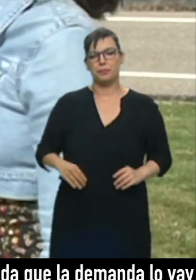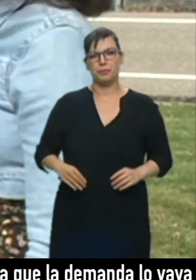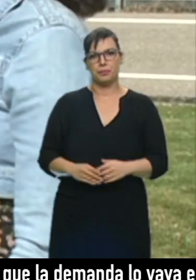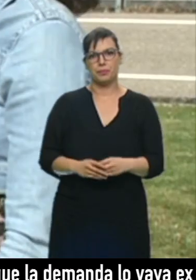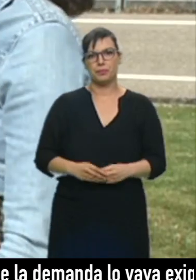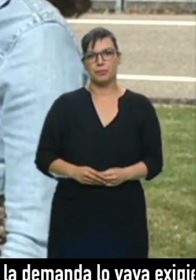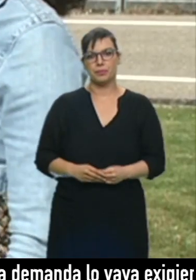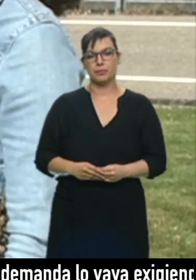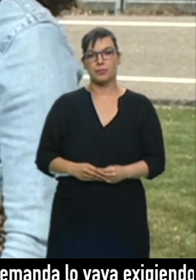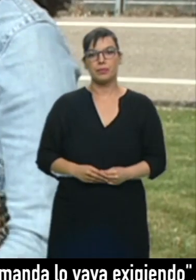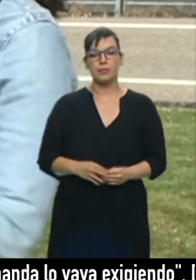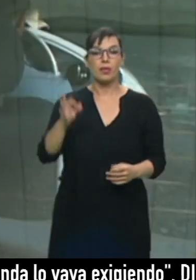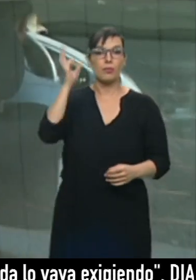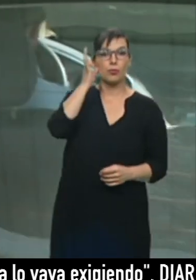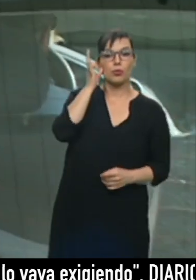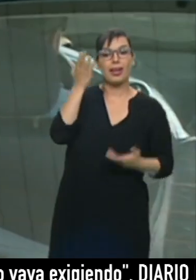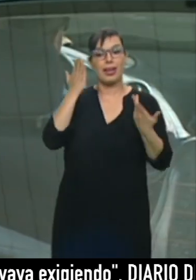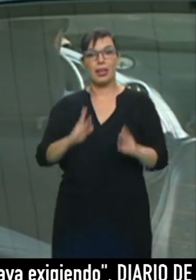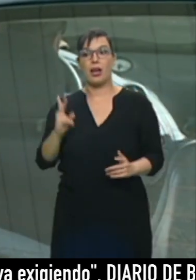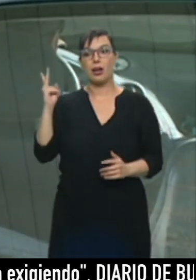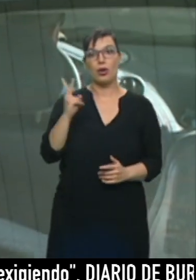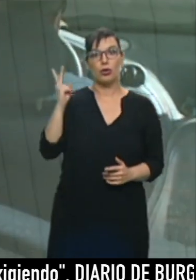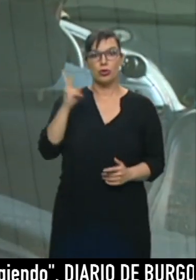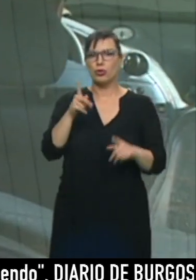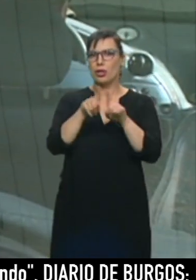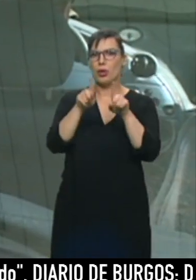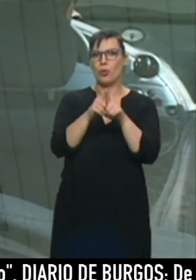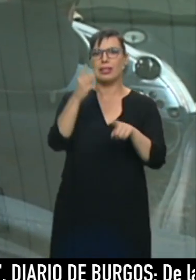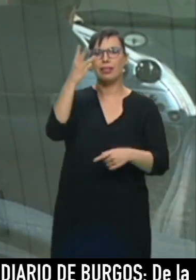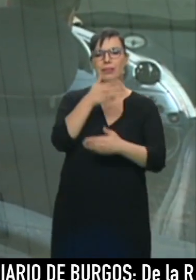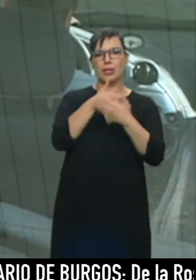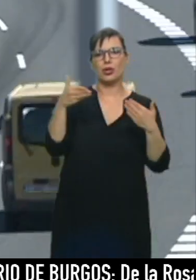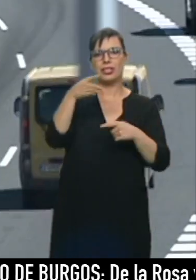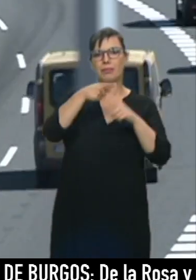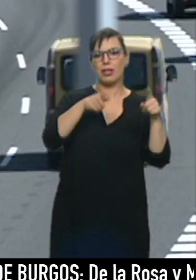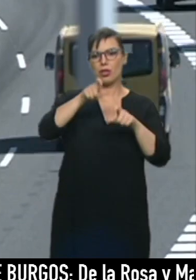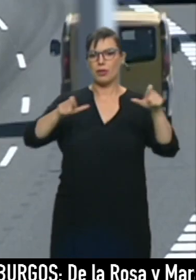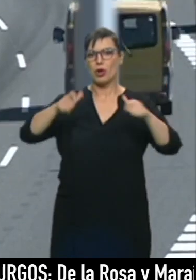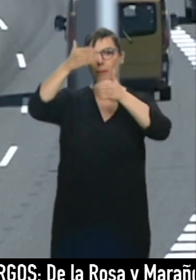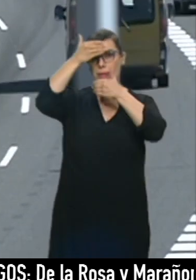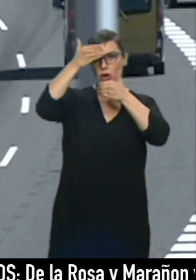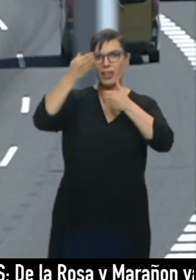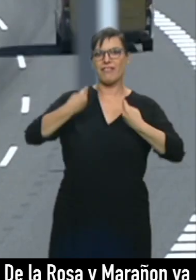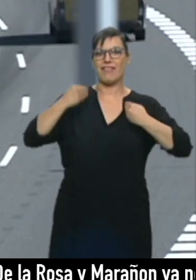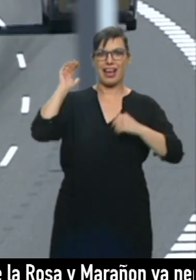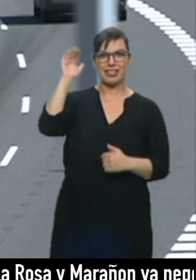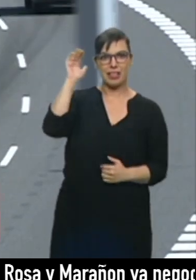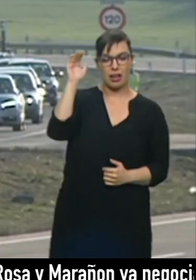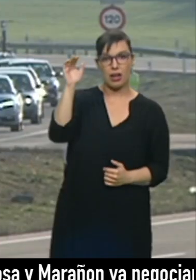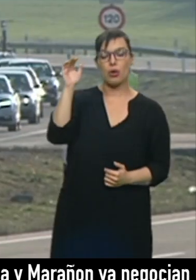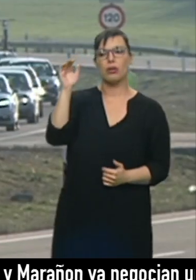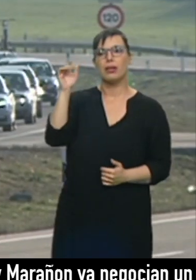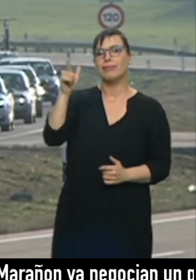Como Kaira y su hija Gislán, 3 millones y medio de marroquíes residentes en el extranjero no podrán viajar este verano a su país.